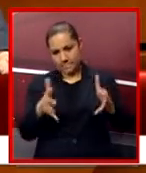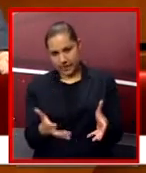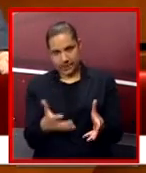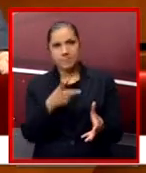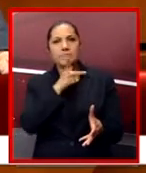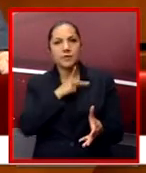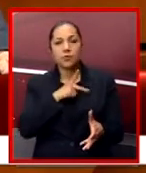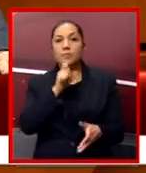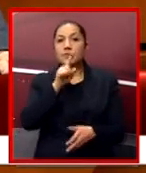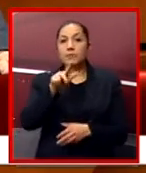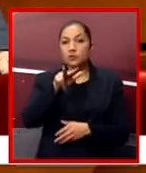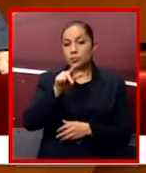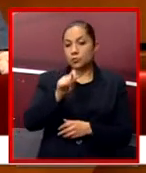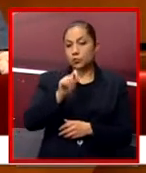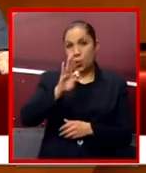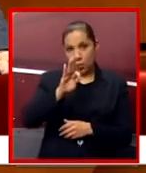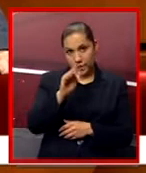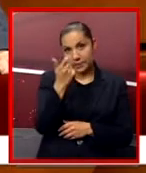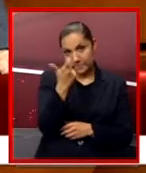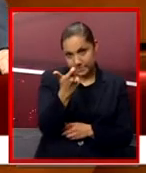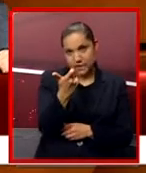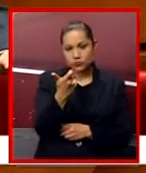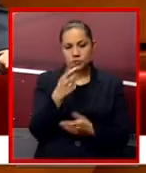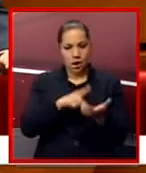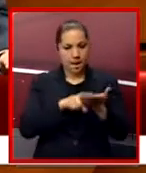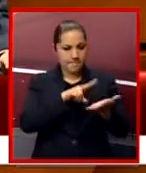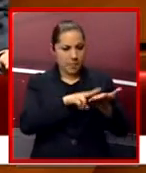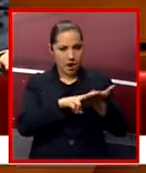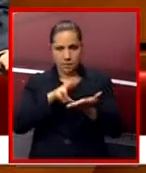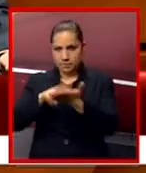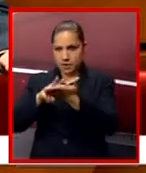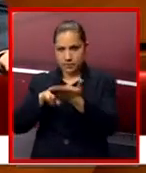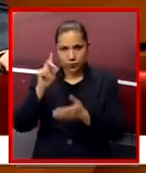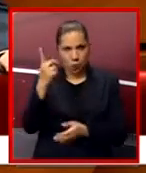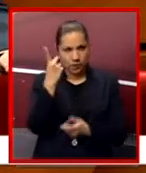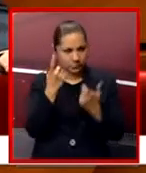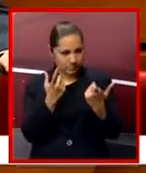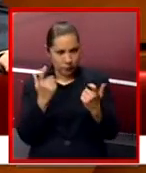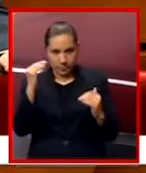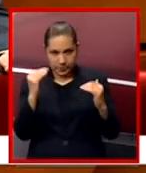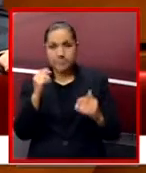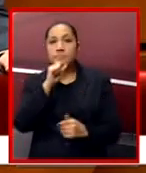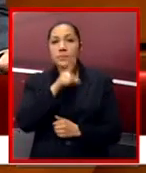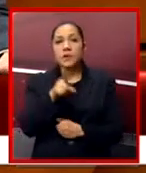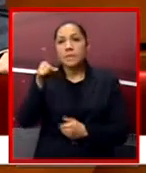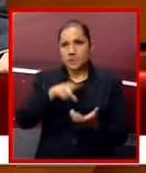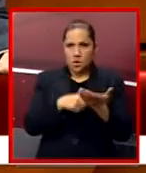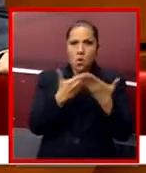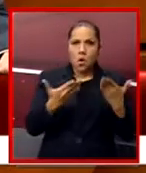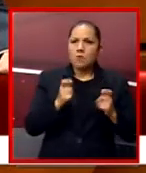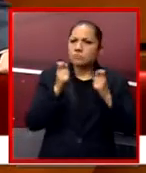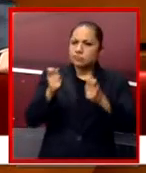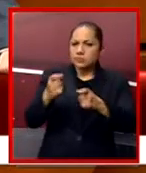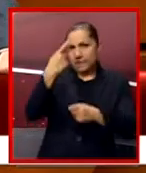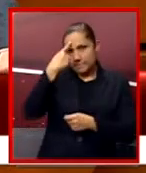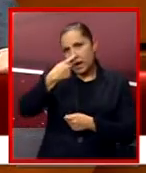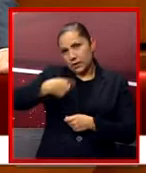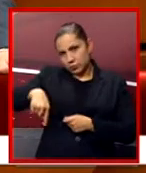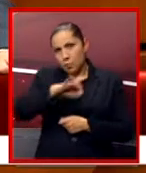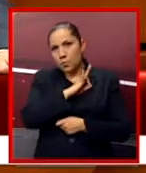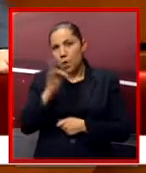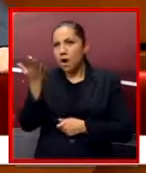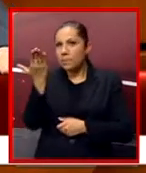y a 18.40 pesos el tipo de cambio. Además, autoriza al Ejecutivo Federal para contraer un monto de endeudamiento neto interno